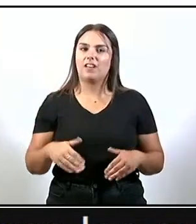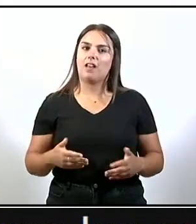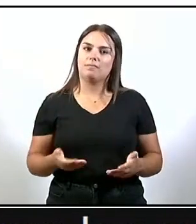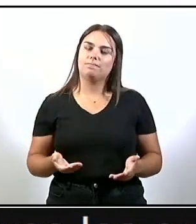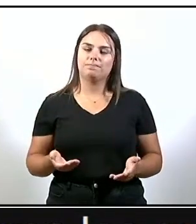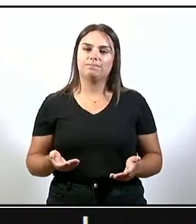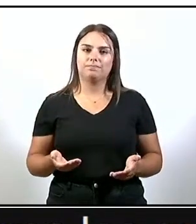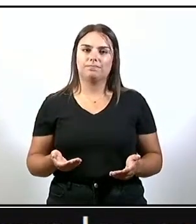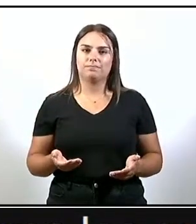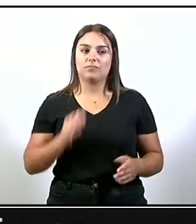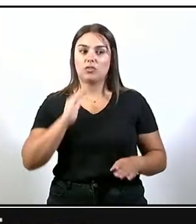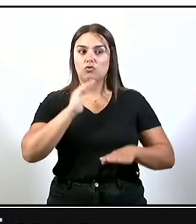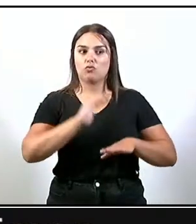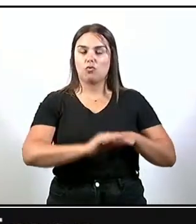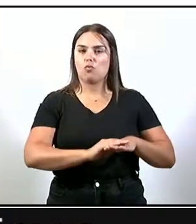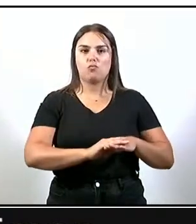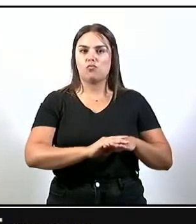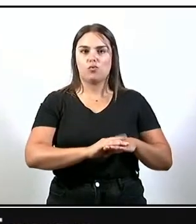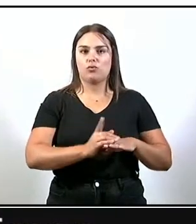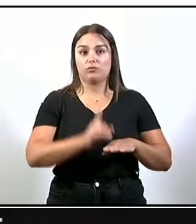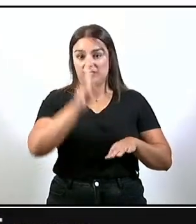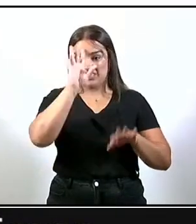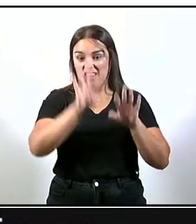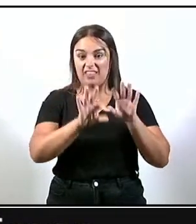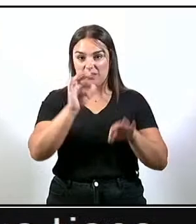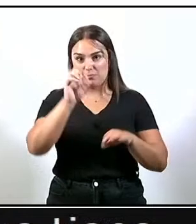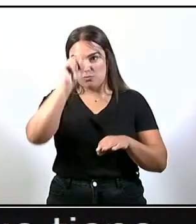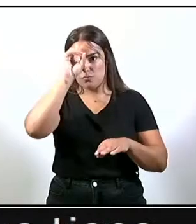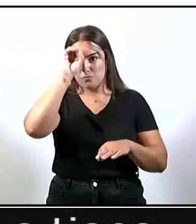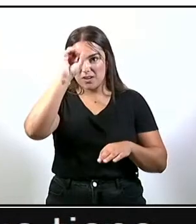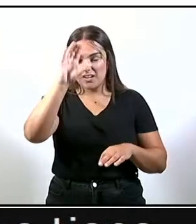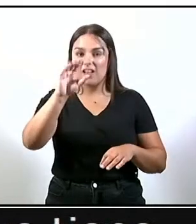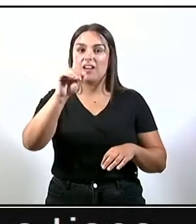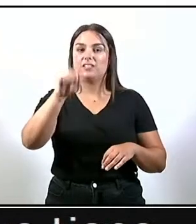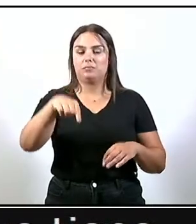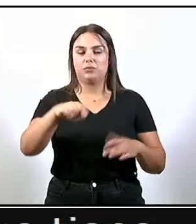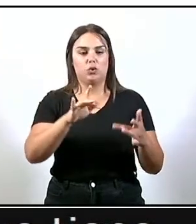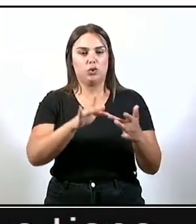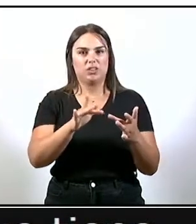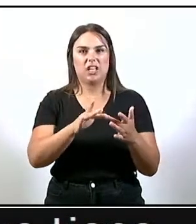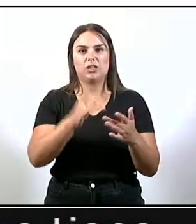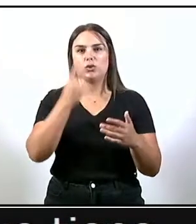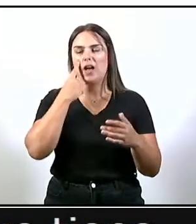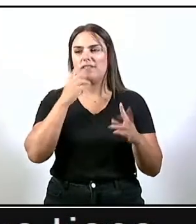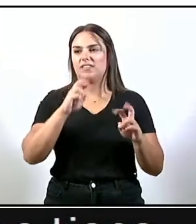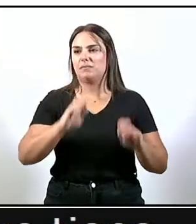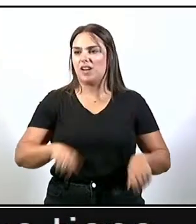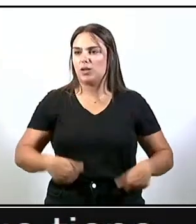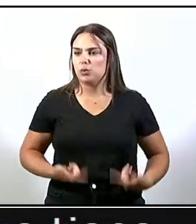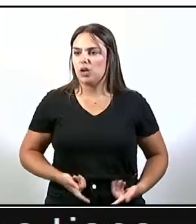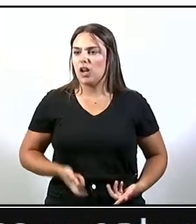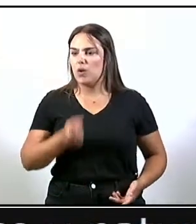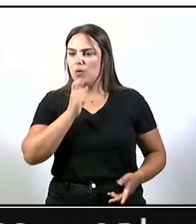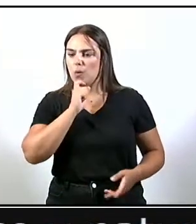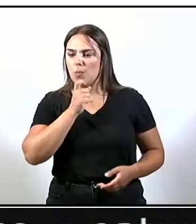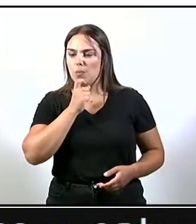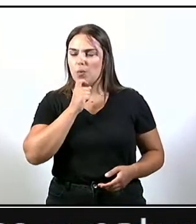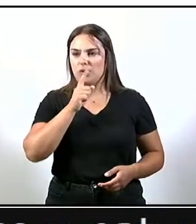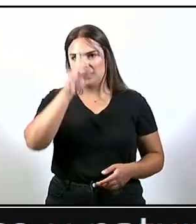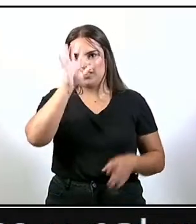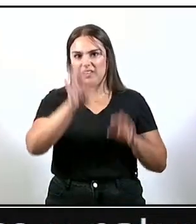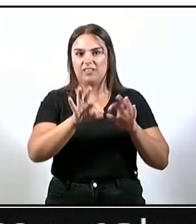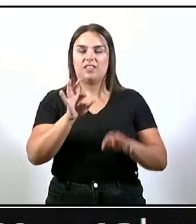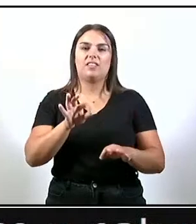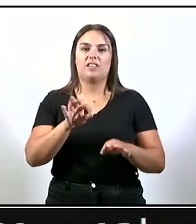tiene que ver con las minas lo decidimos aquí, lo lógico y natural es que podamos decidir también aquí que no haya